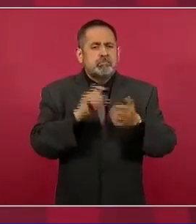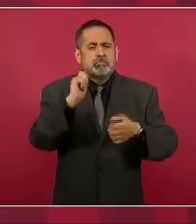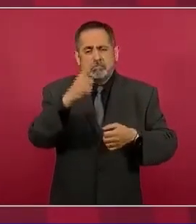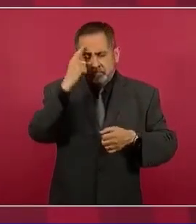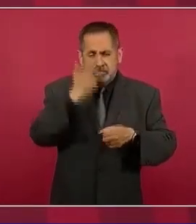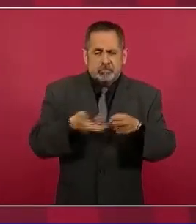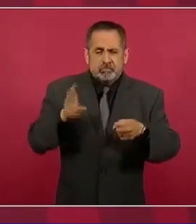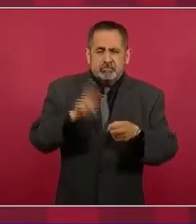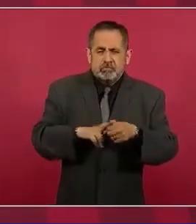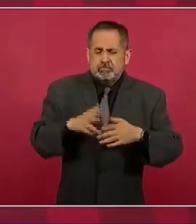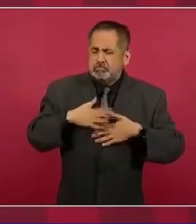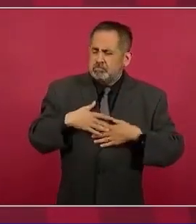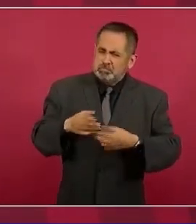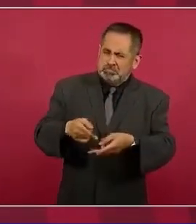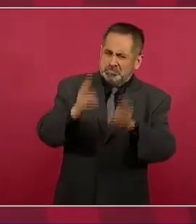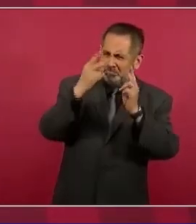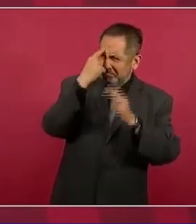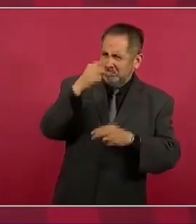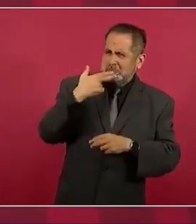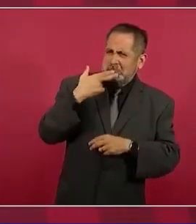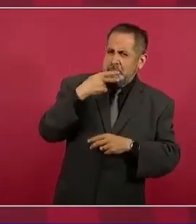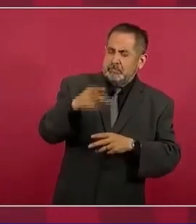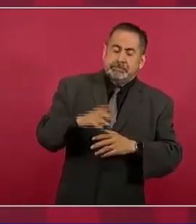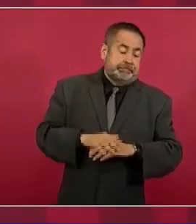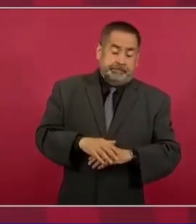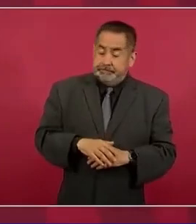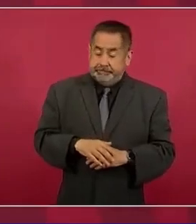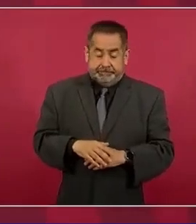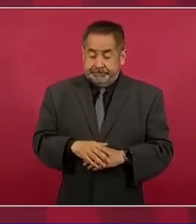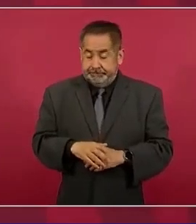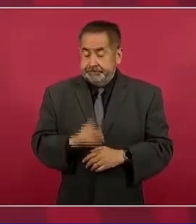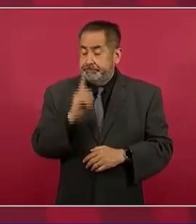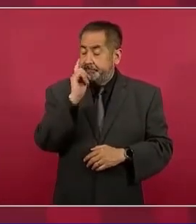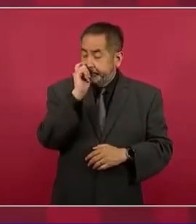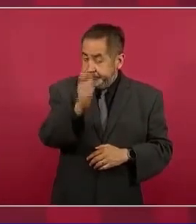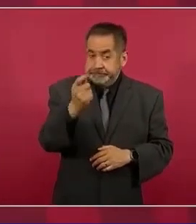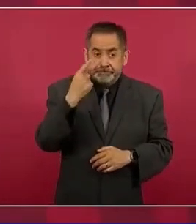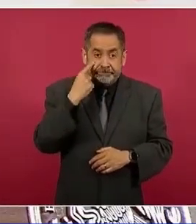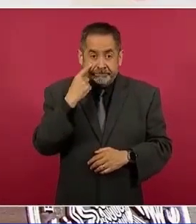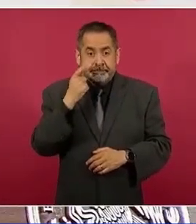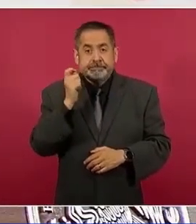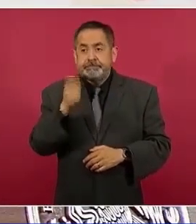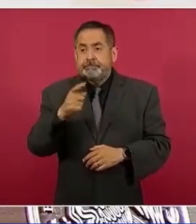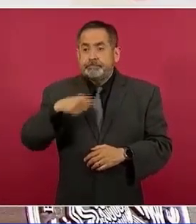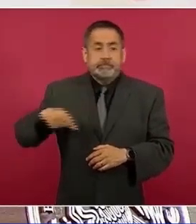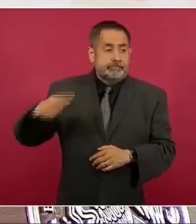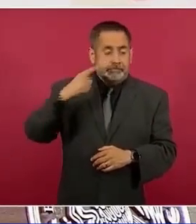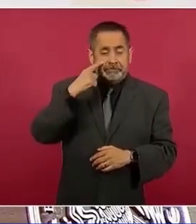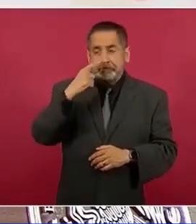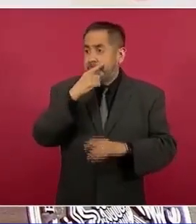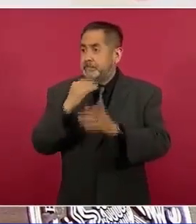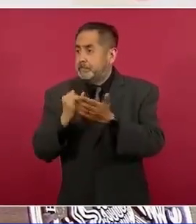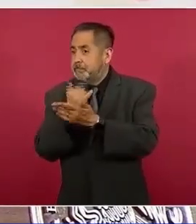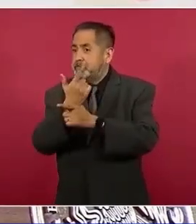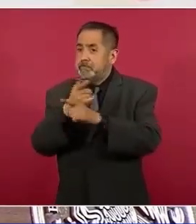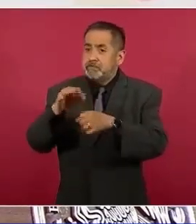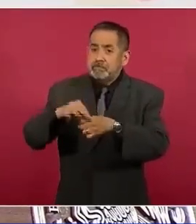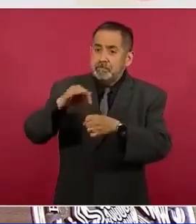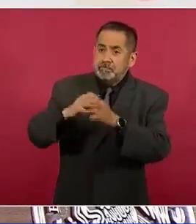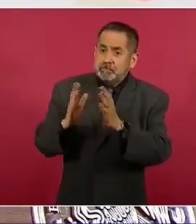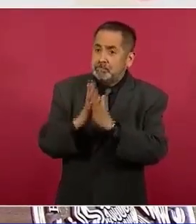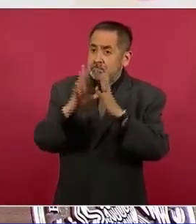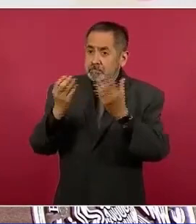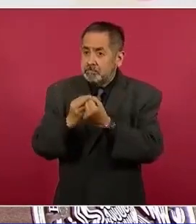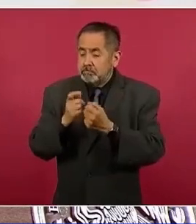mucho, mucho, mucho, mucho, porque si hay democracia, hay justicia, hay